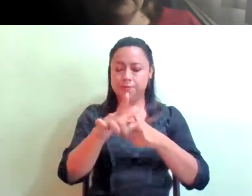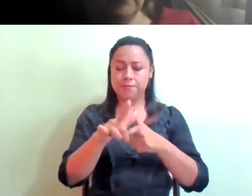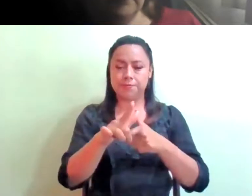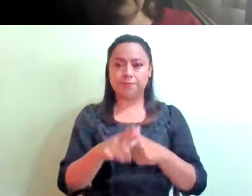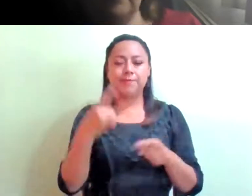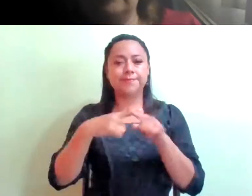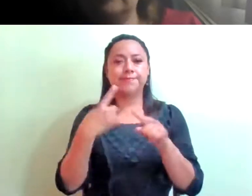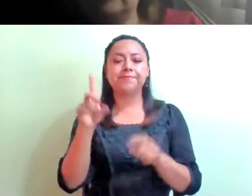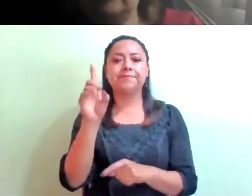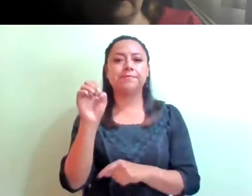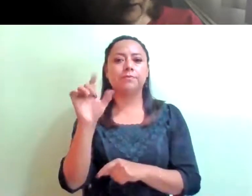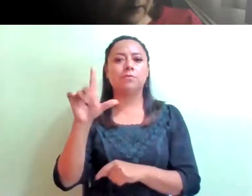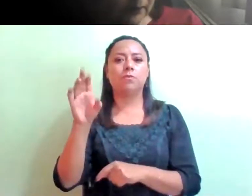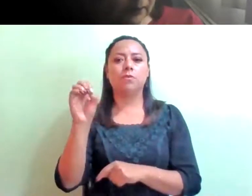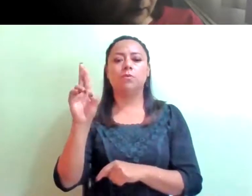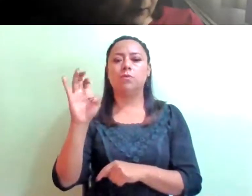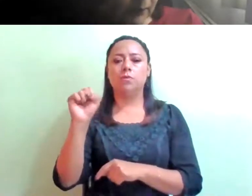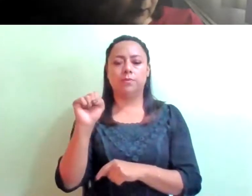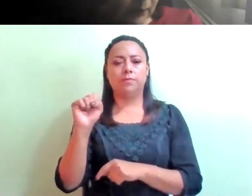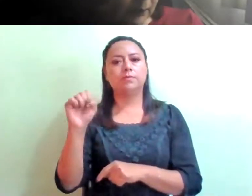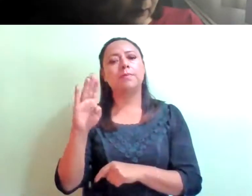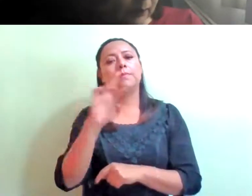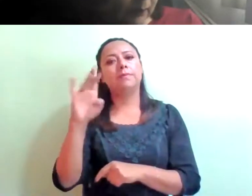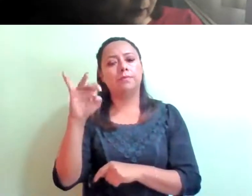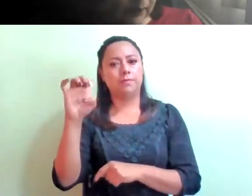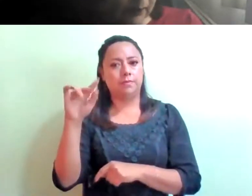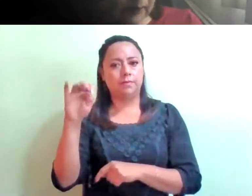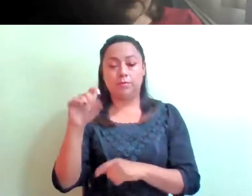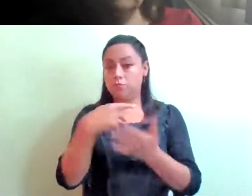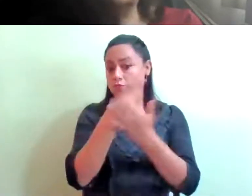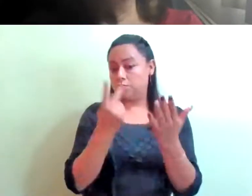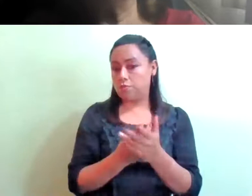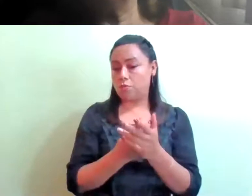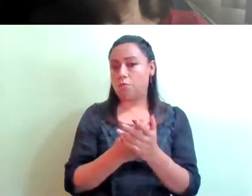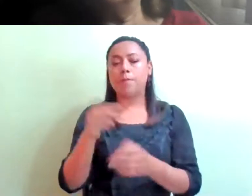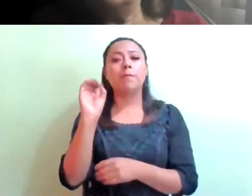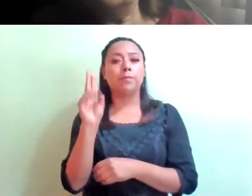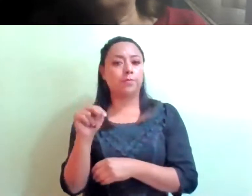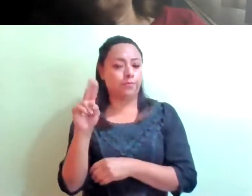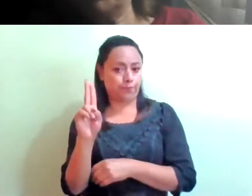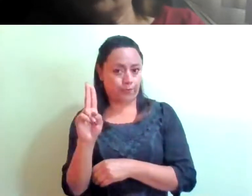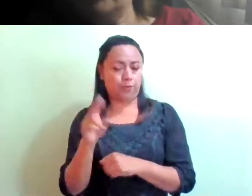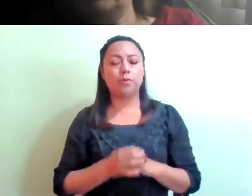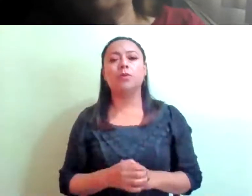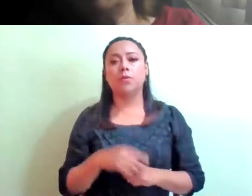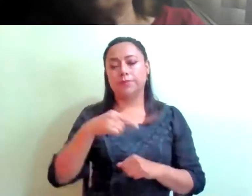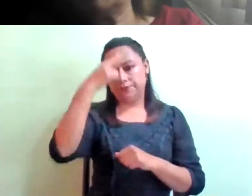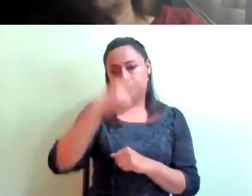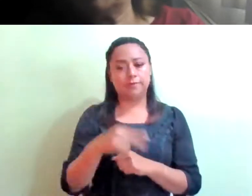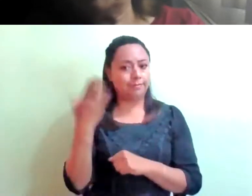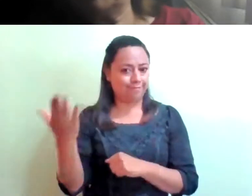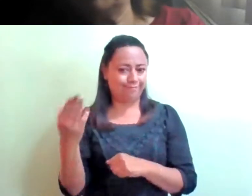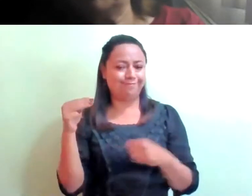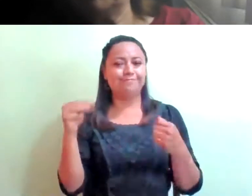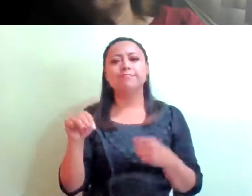Dolores Barrientos Alemán, del Programa de las Naciones Unidas para el Medio Ambiente, PENUMA México. La maestra Barrientos